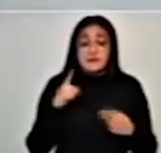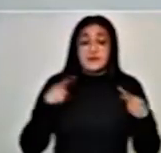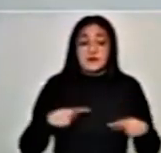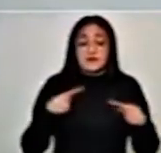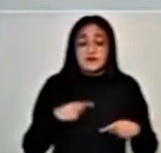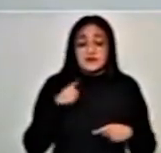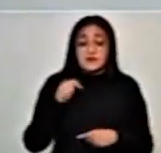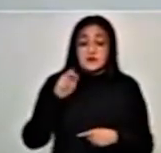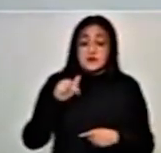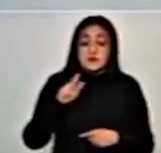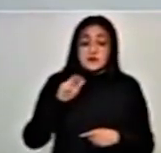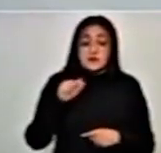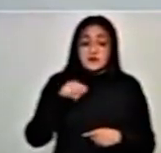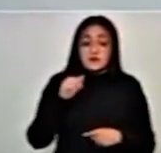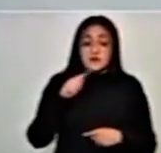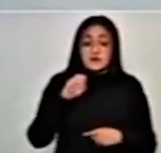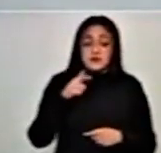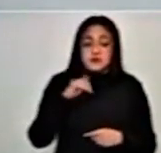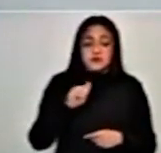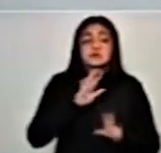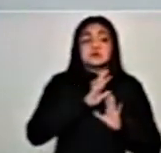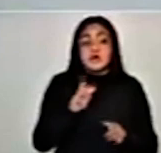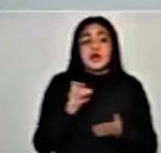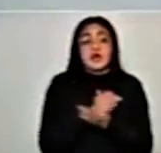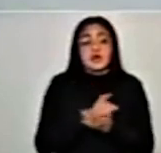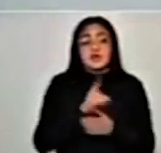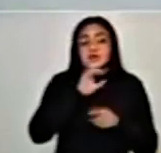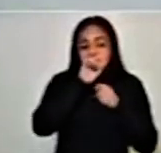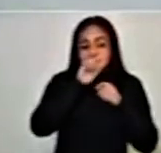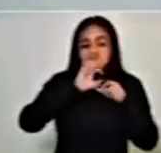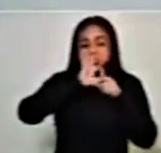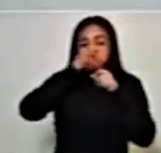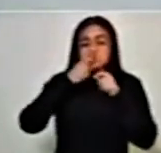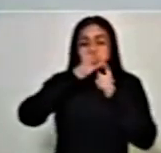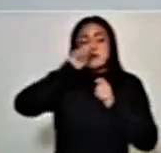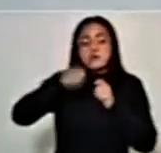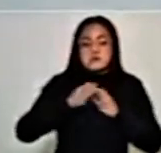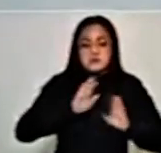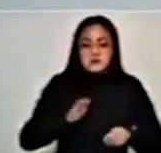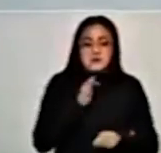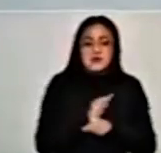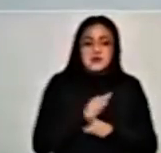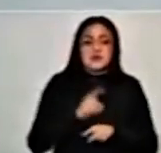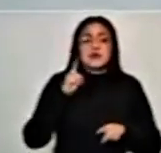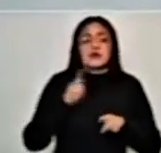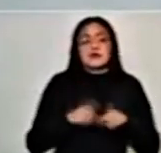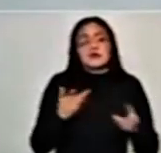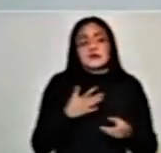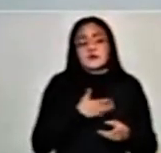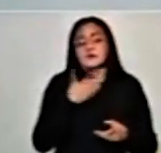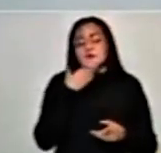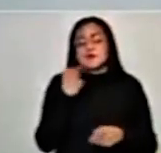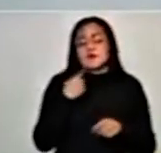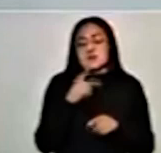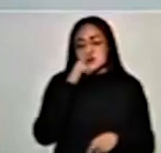paciente de traumatología y ortopedia ya se logró extubar y está, obviamente, la extubación fue